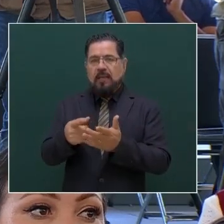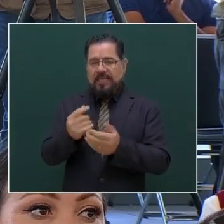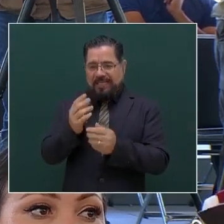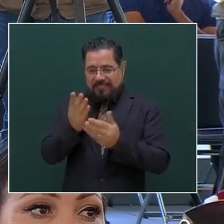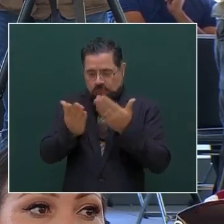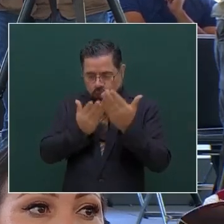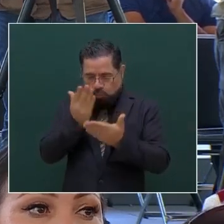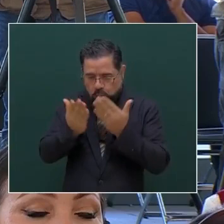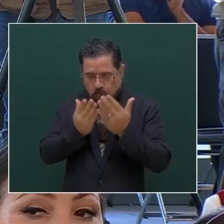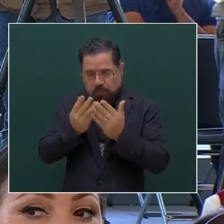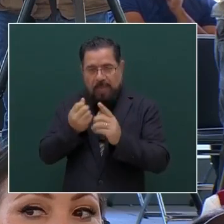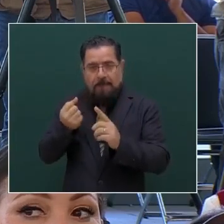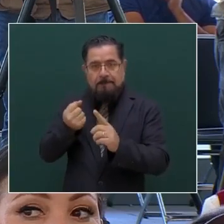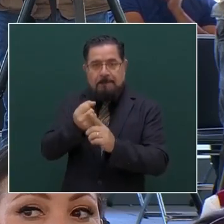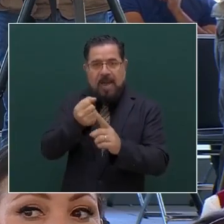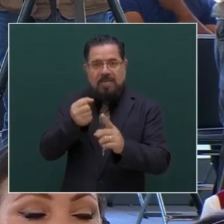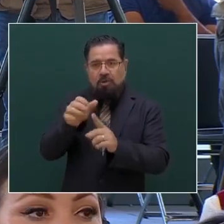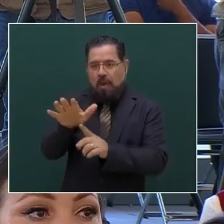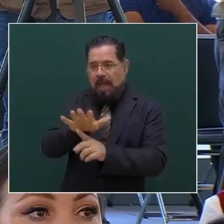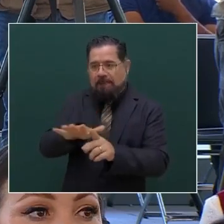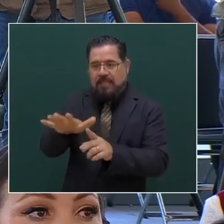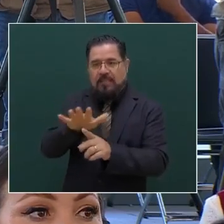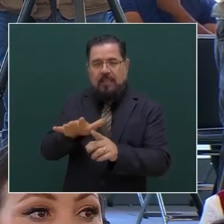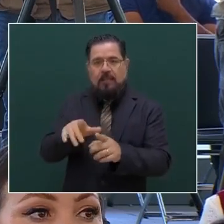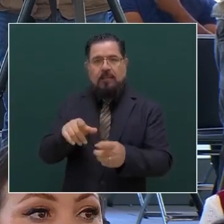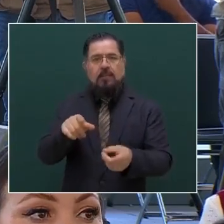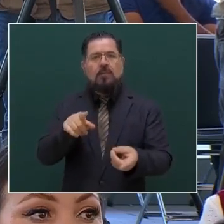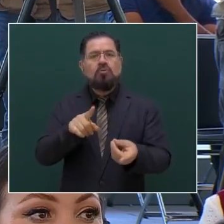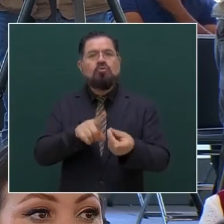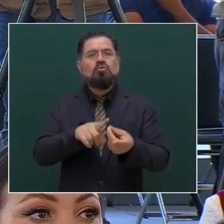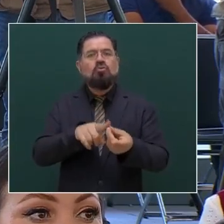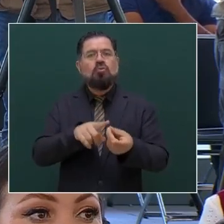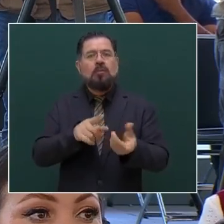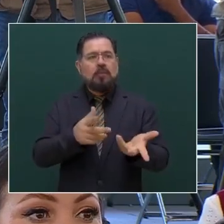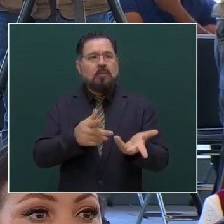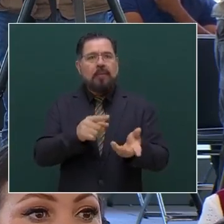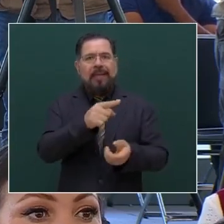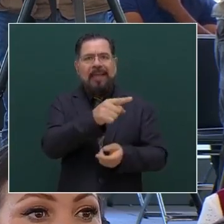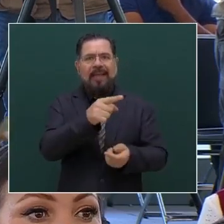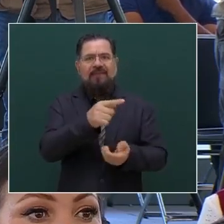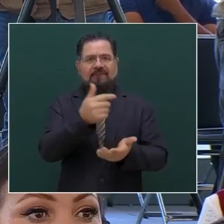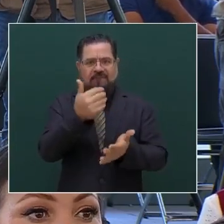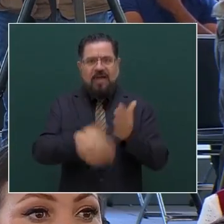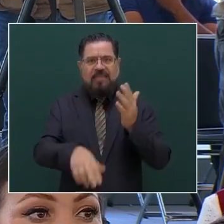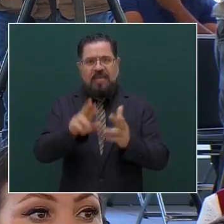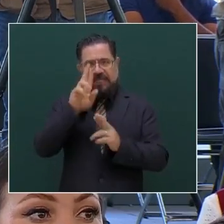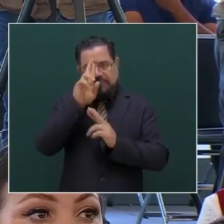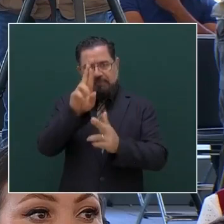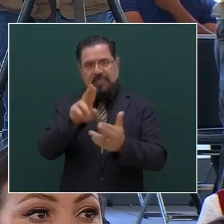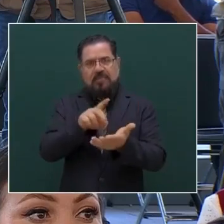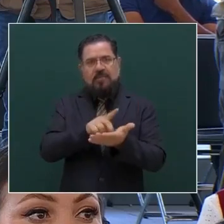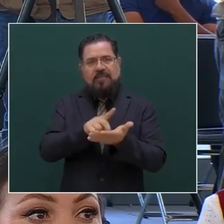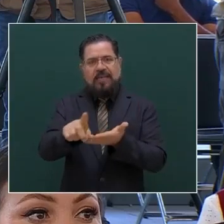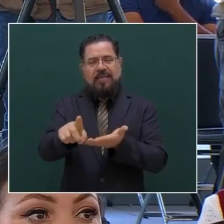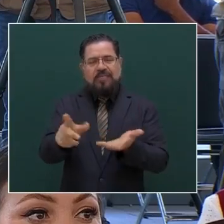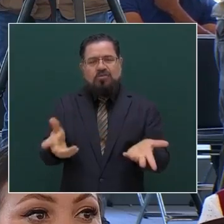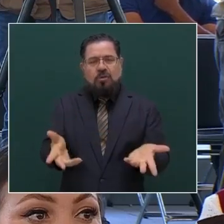que está violando el Estado de Derecho continuamente, ¿no? Porque está violentando amparos.